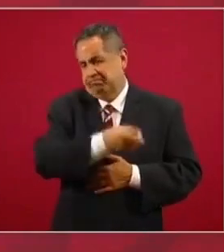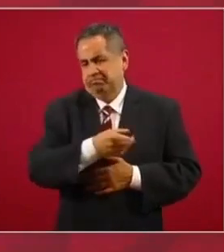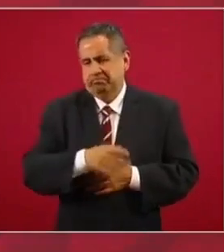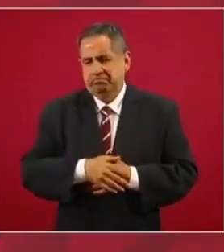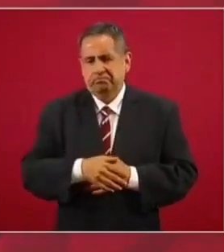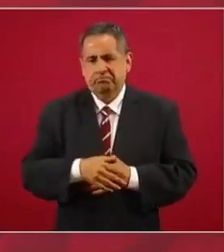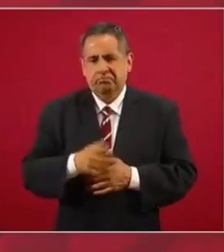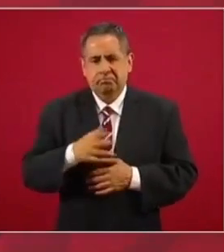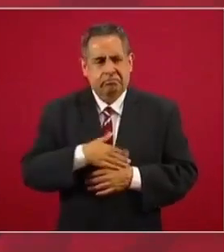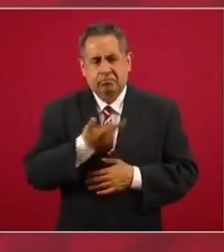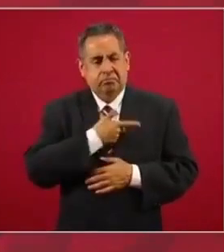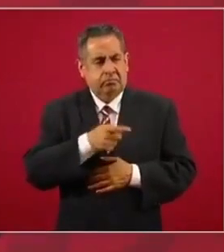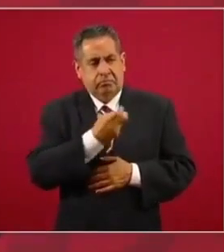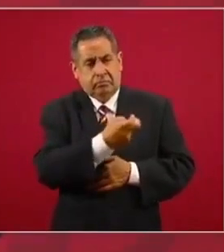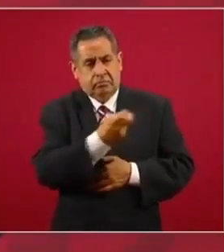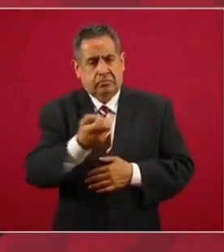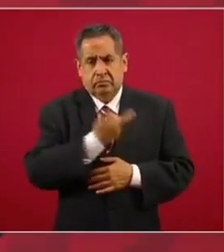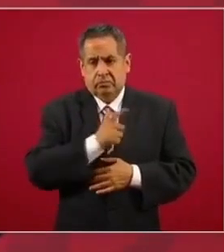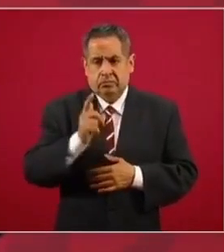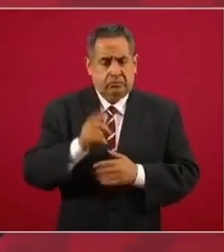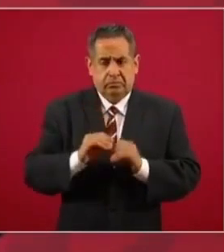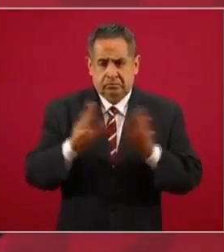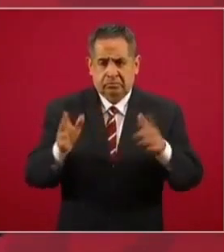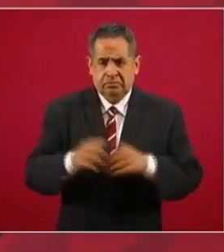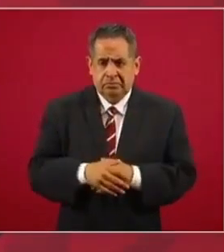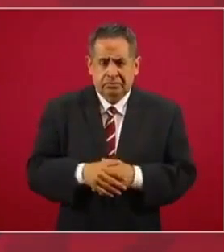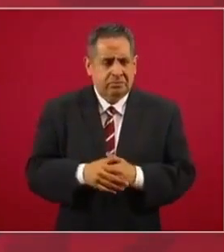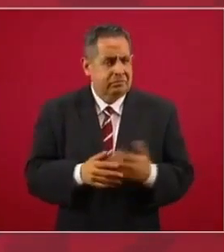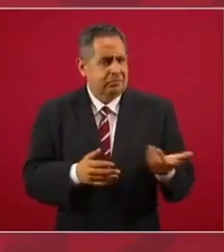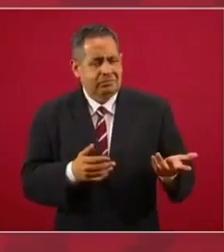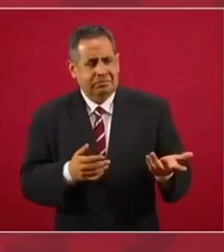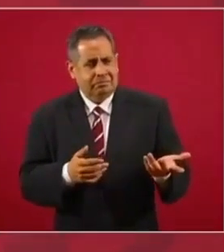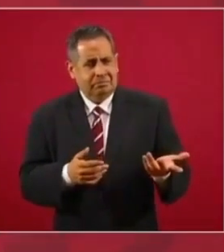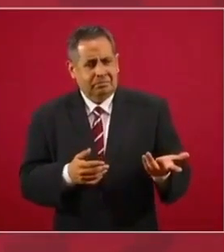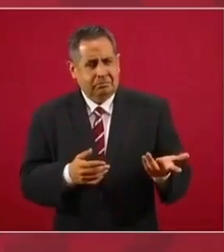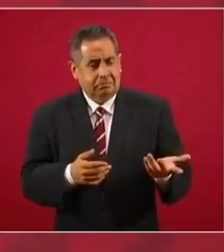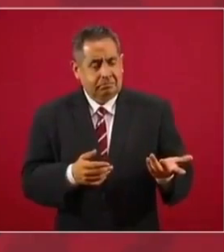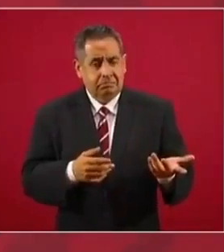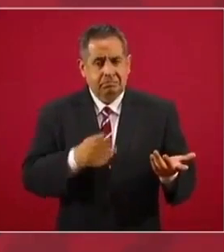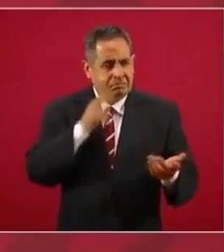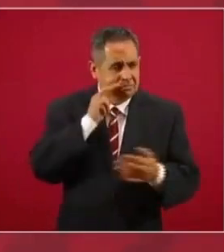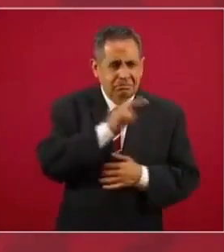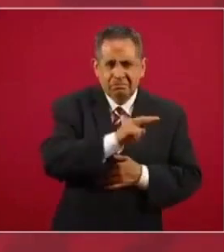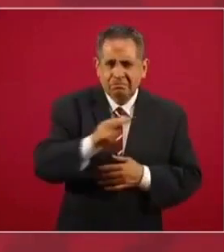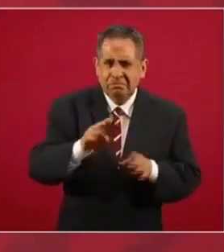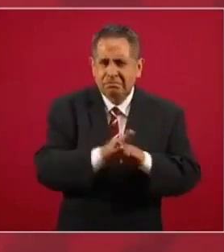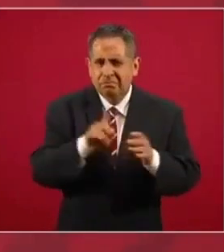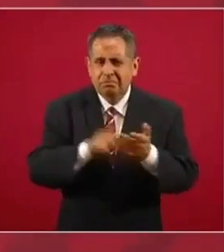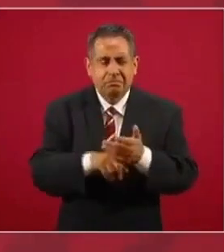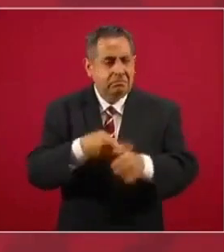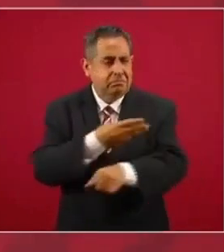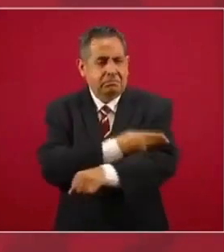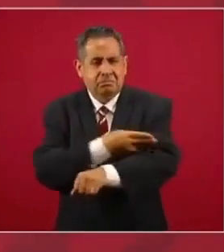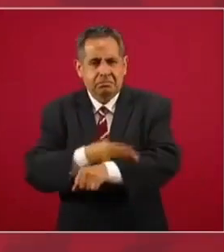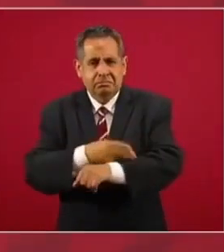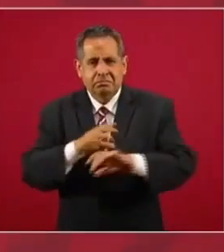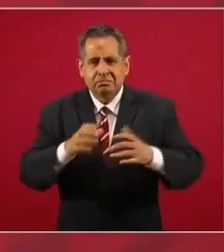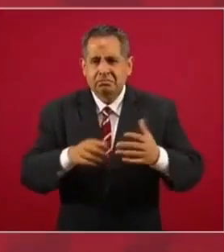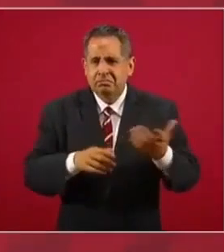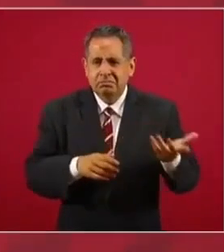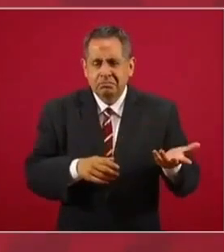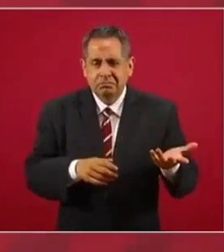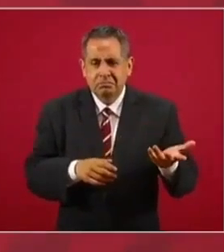Y claro que no me gustó. ¿Cómo va a gustar que ver a Madero